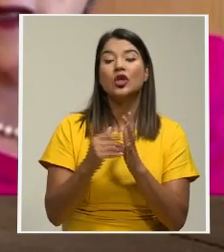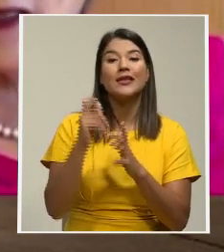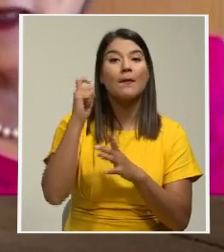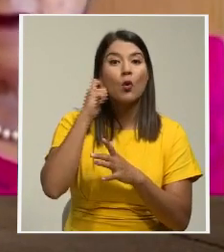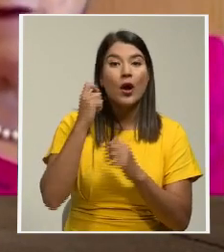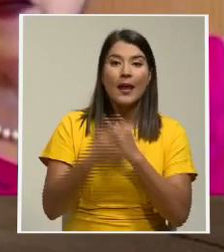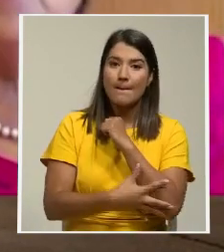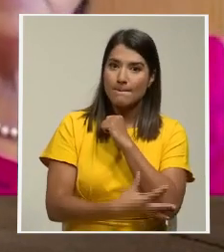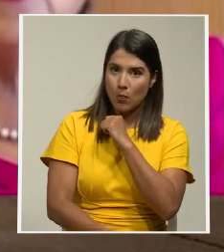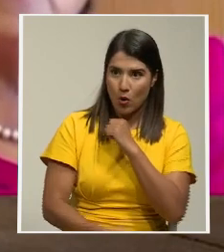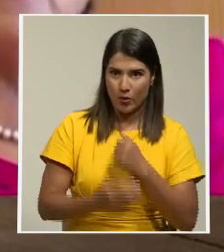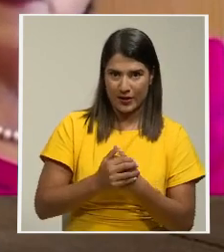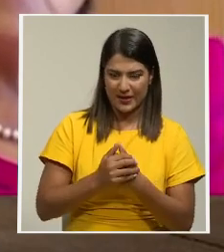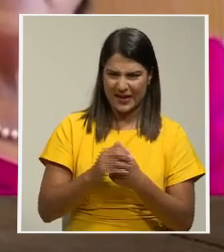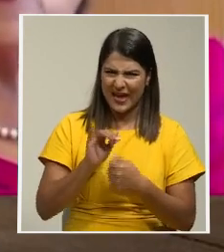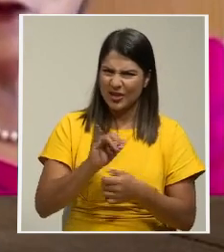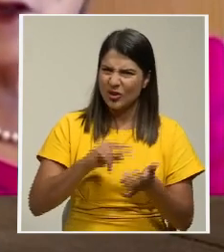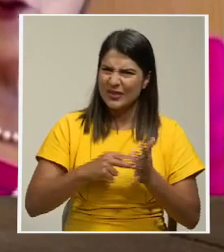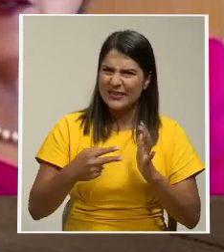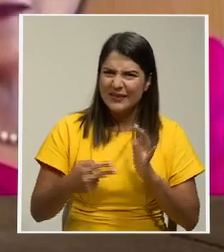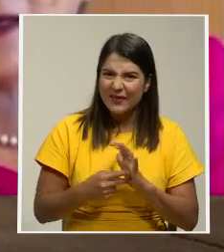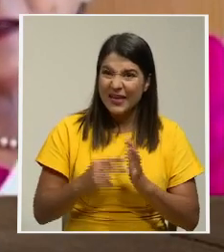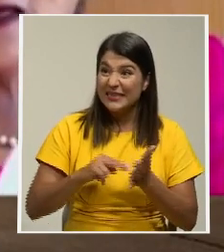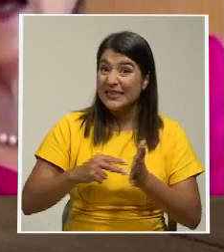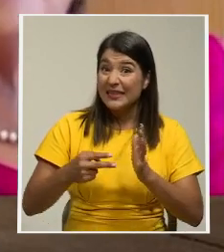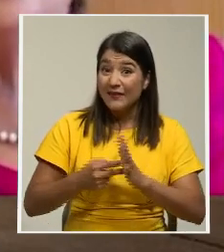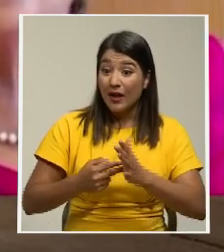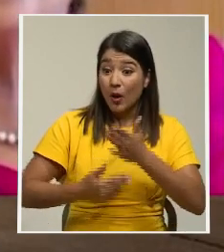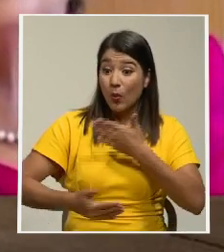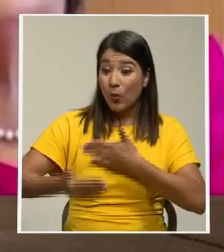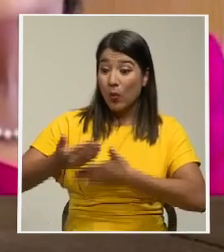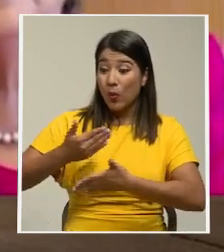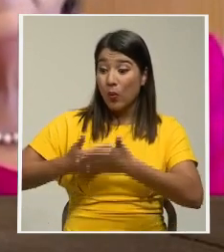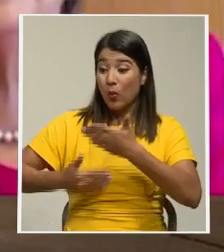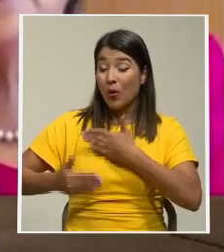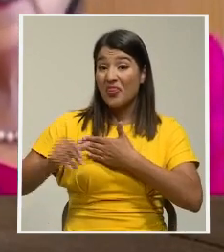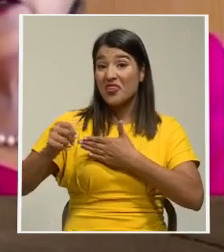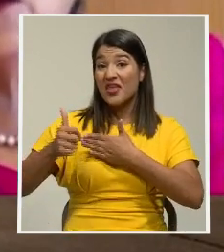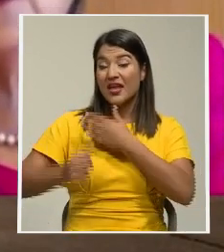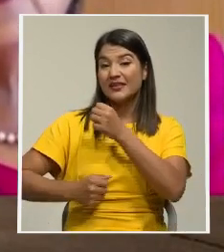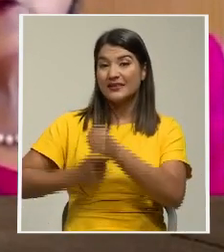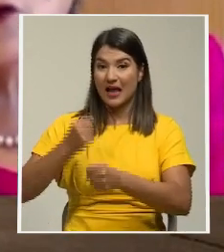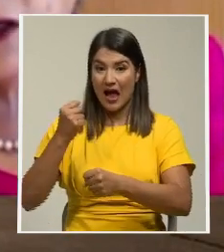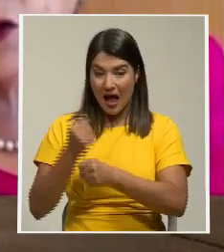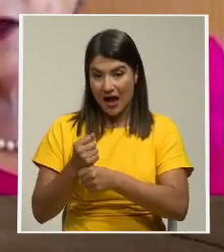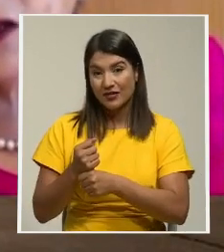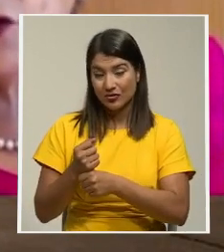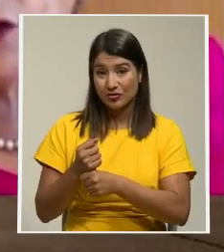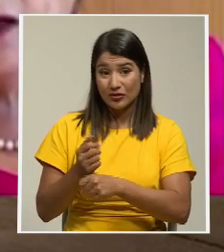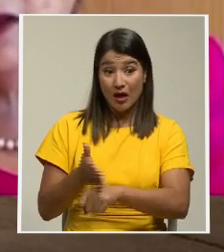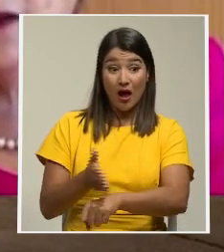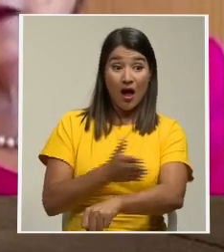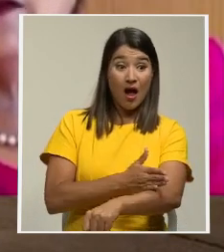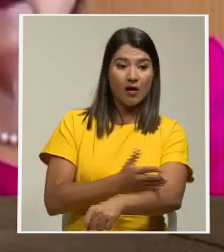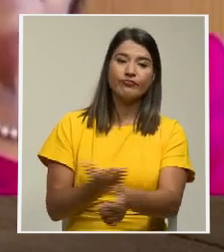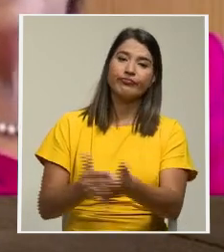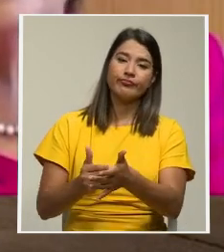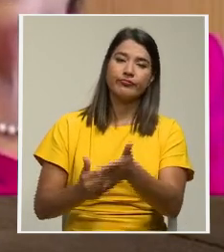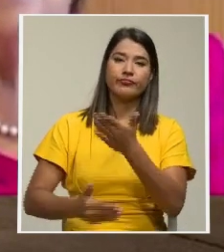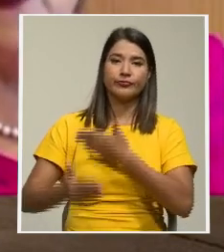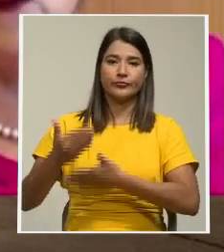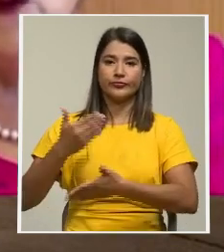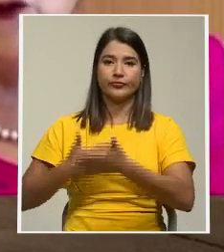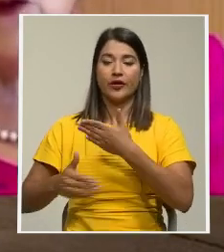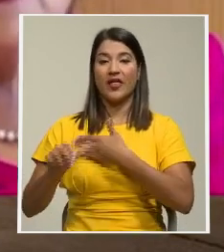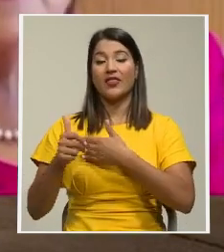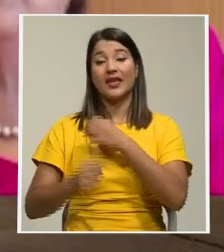esto qué significa? Pues significa un retroceso de 10 años. 10 años de retroceso, y esto realmente es